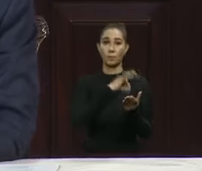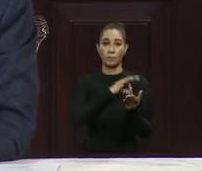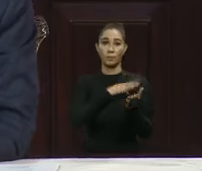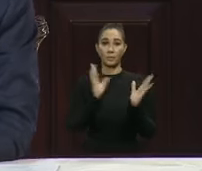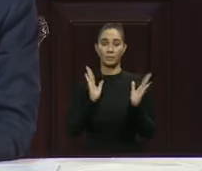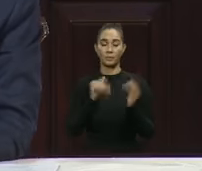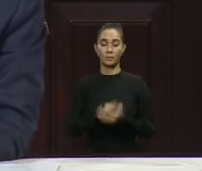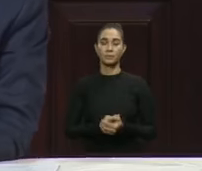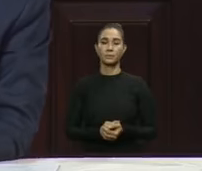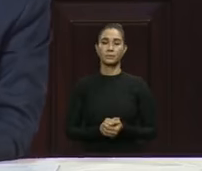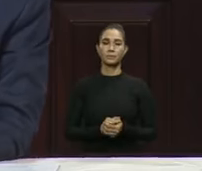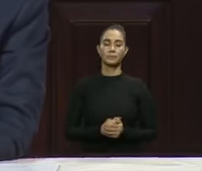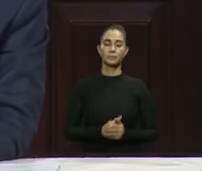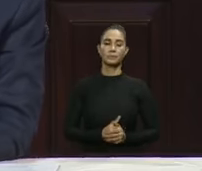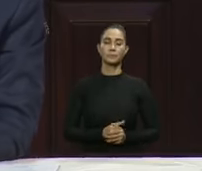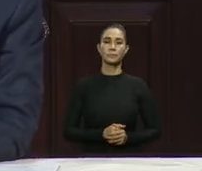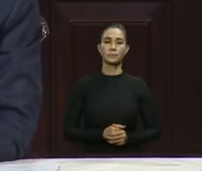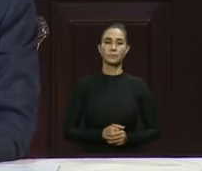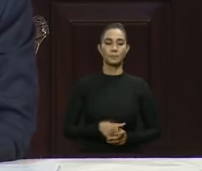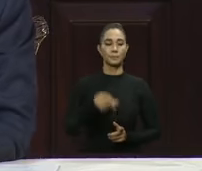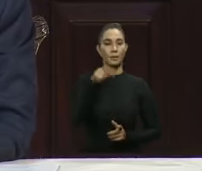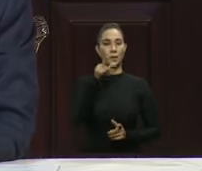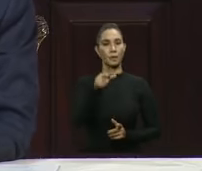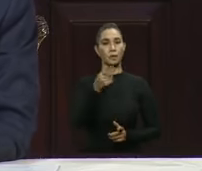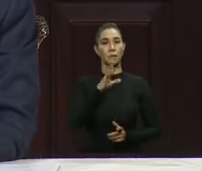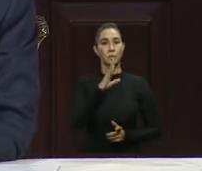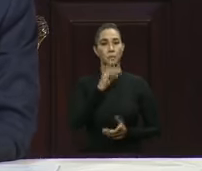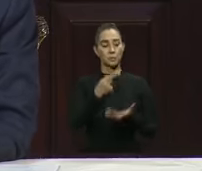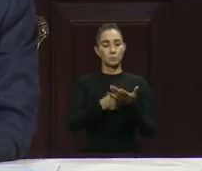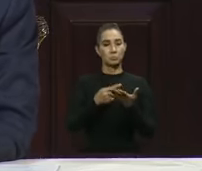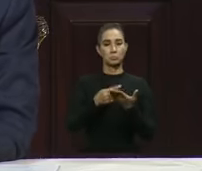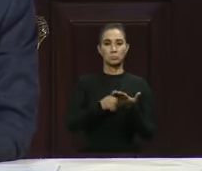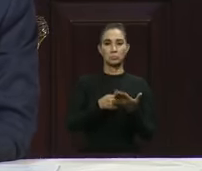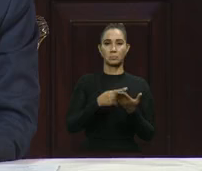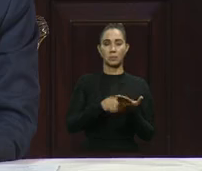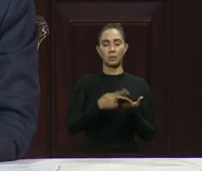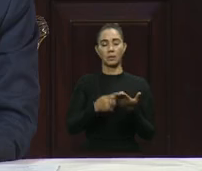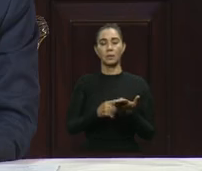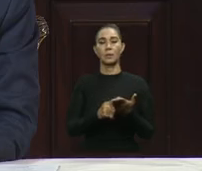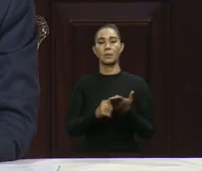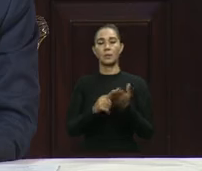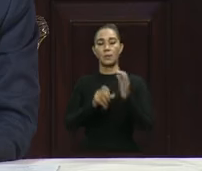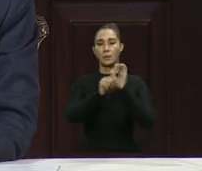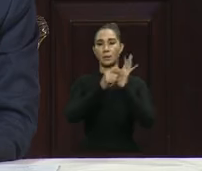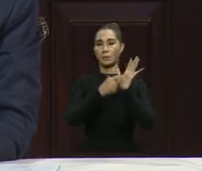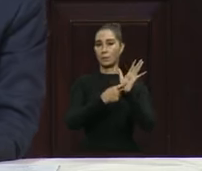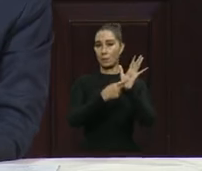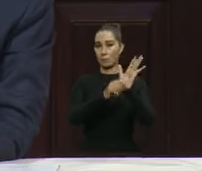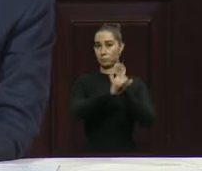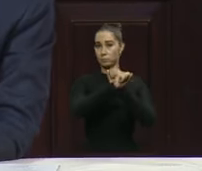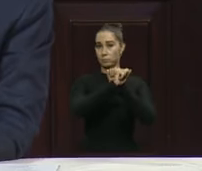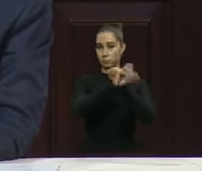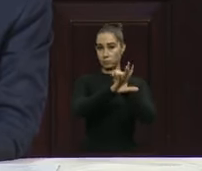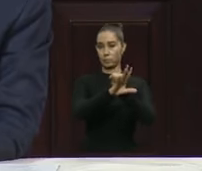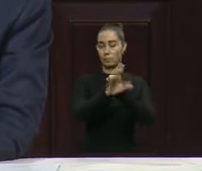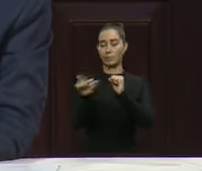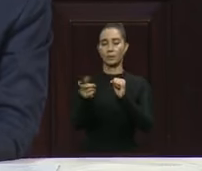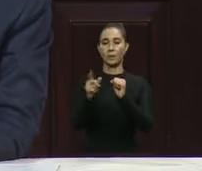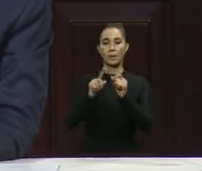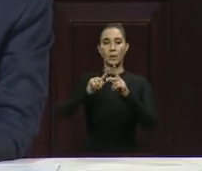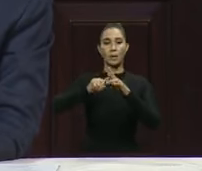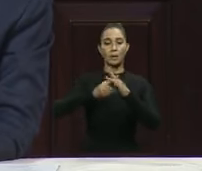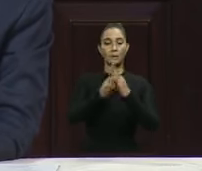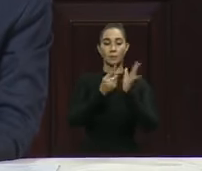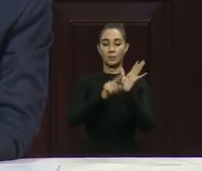esos precios, que es lo que hemos estado hablando que se va a estar publicando de manera gradual. Ya han empezado algunos productos